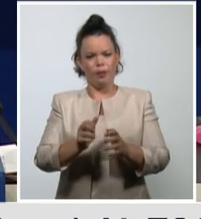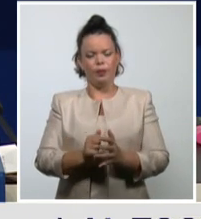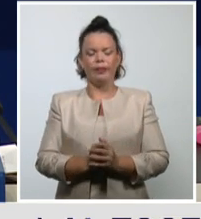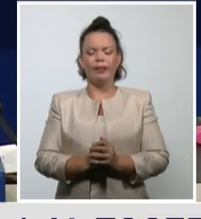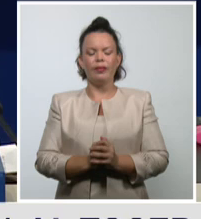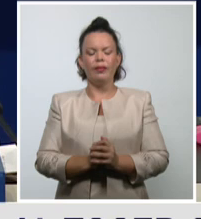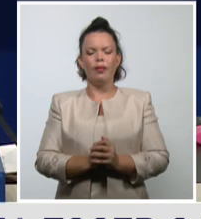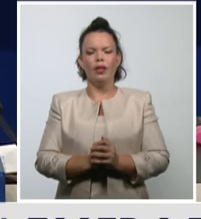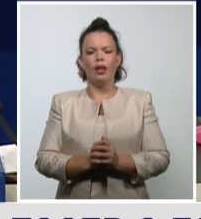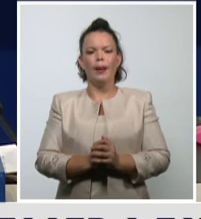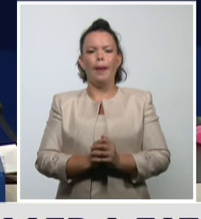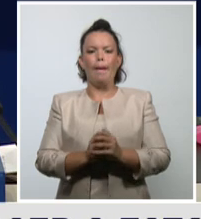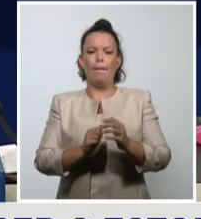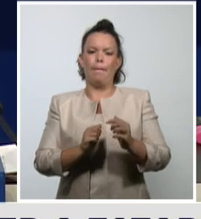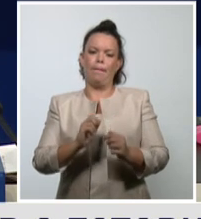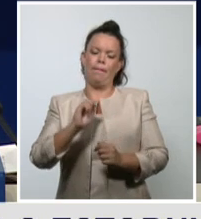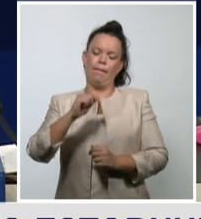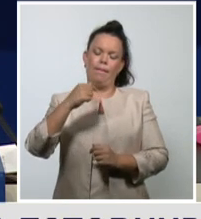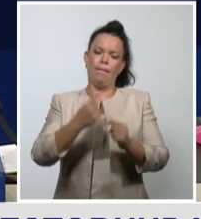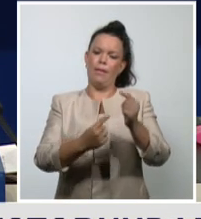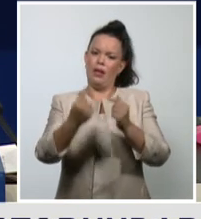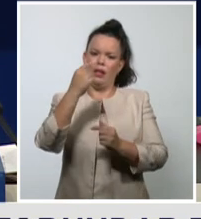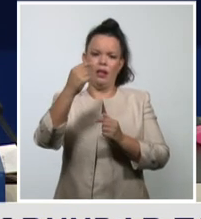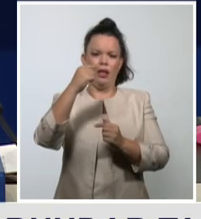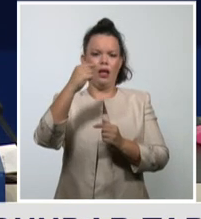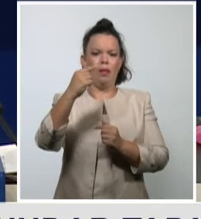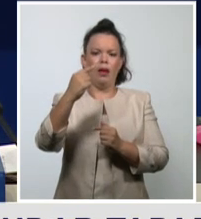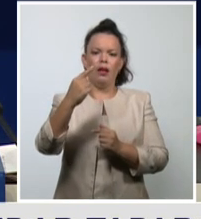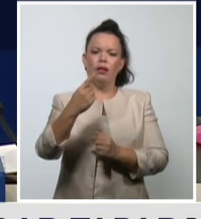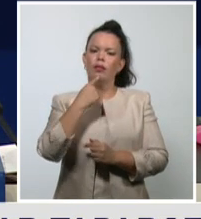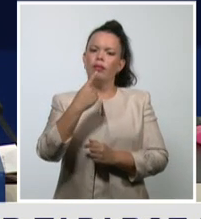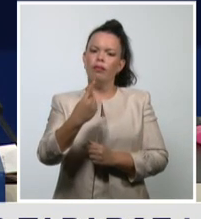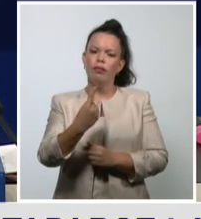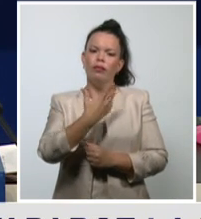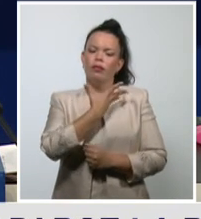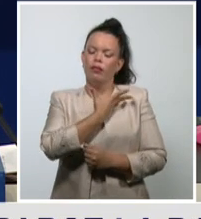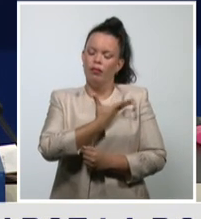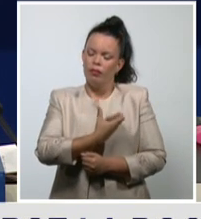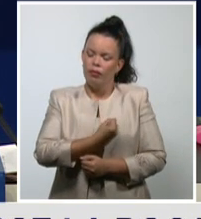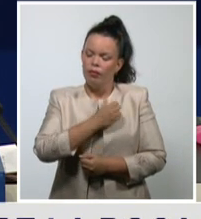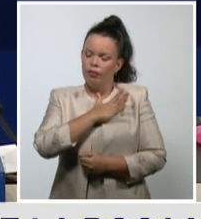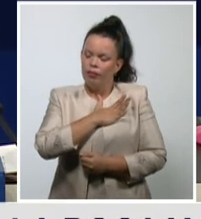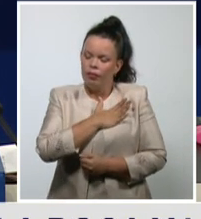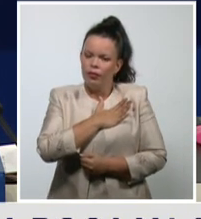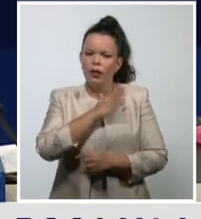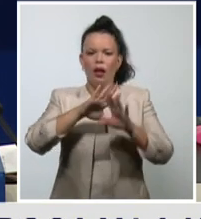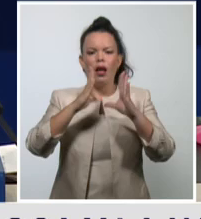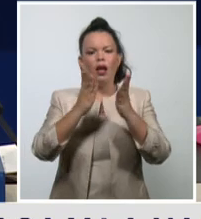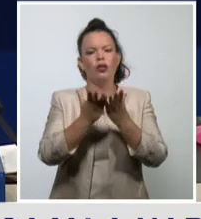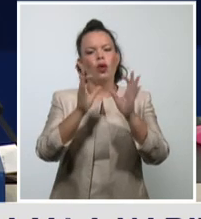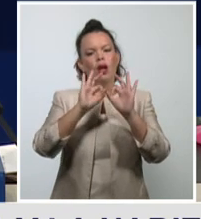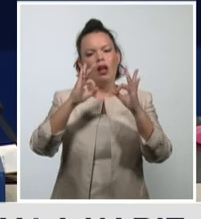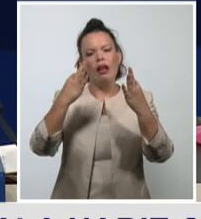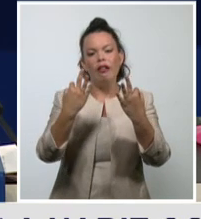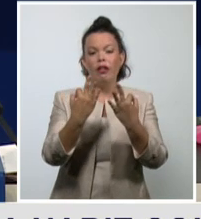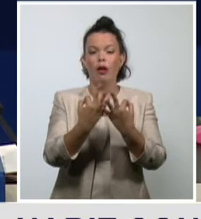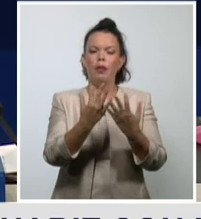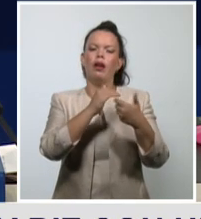Primero, dándole nuestras condolencias, reitero, a sus familiares, a sus amigos, sus compañeros de trabajo en algunos